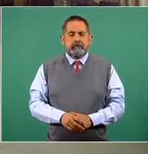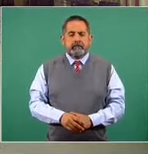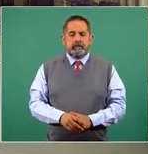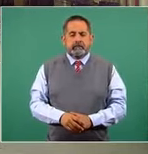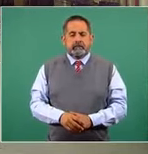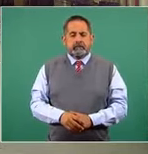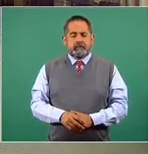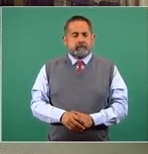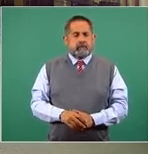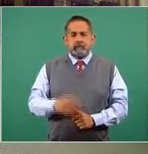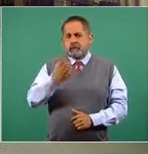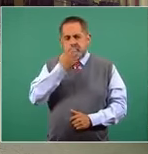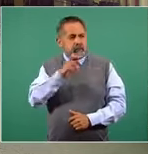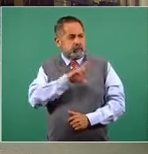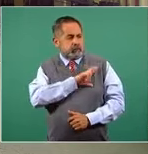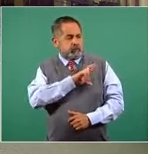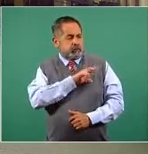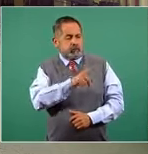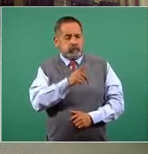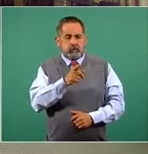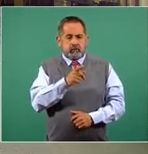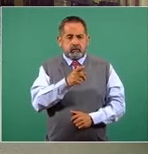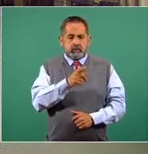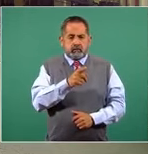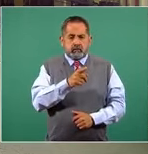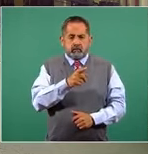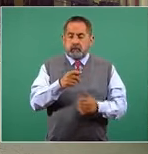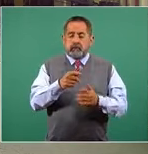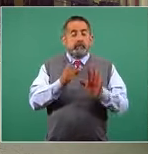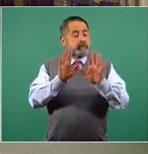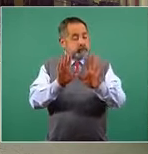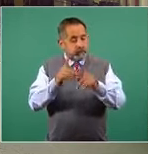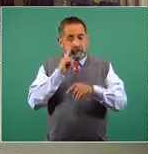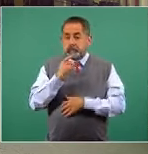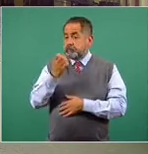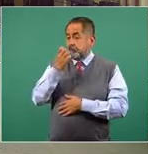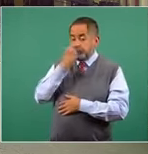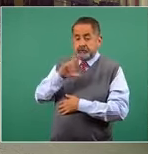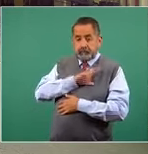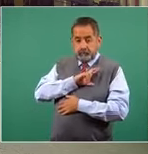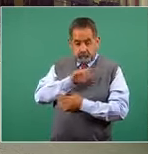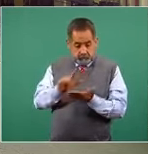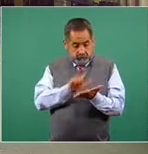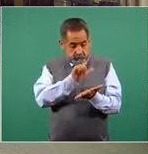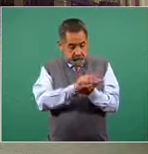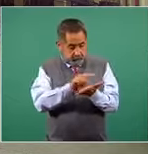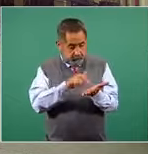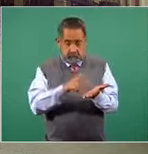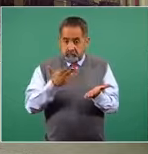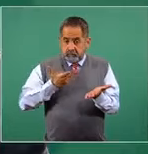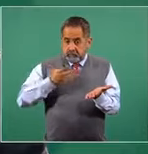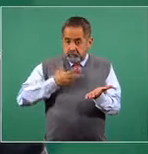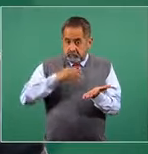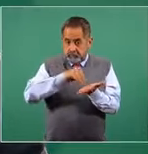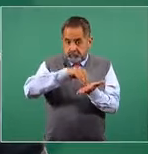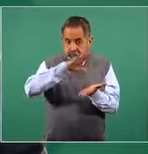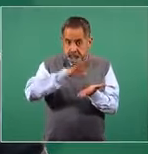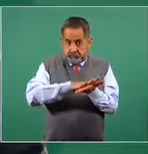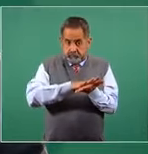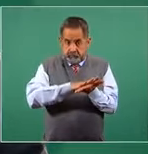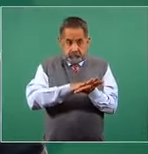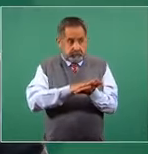Todas las privadas que no están autónomas. Todas aquellas que por ley tendrían que estar registradas